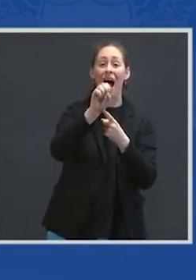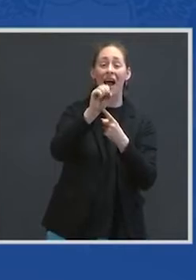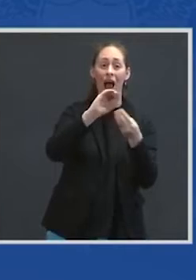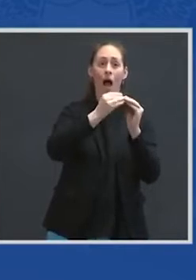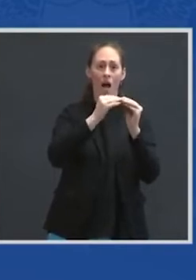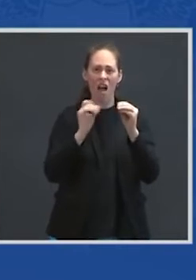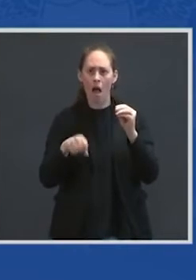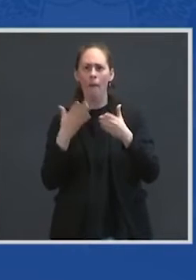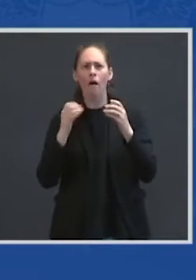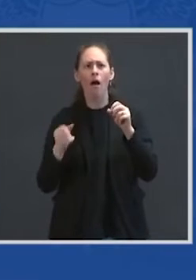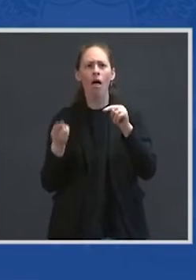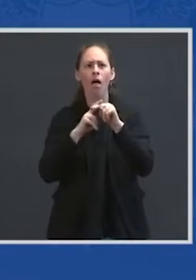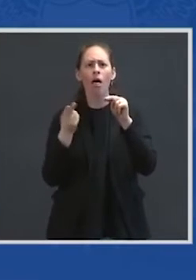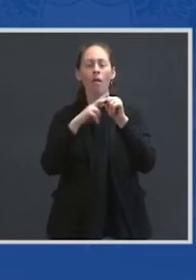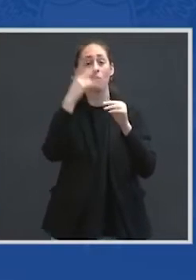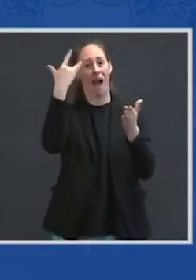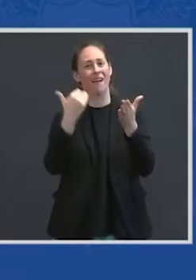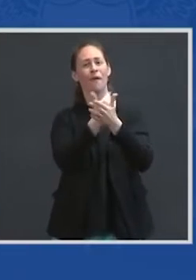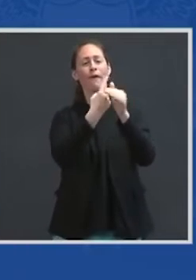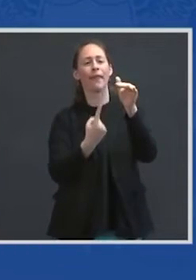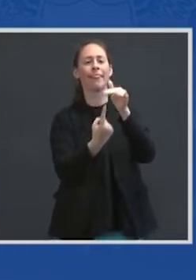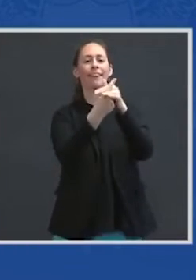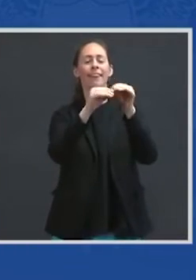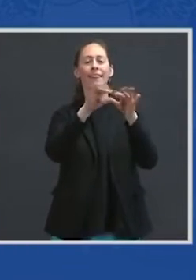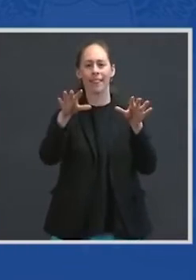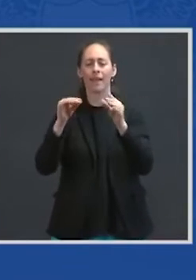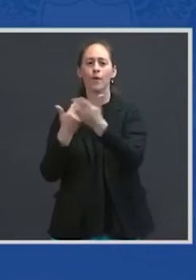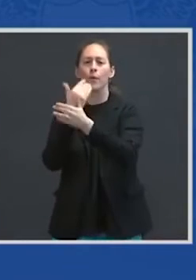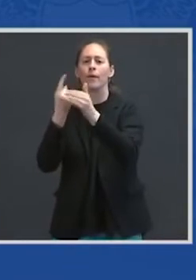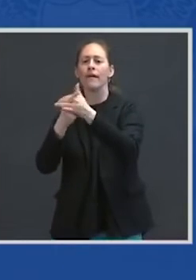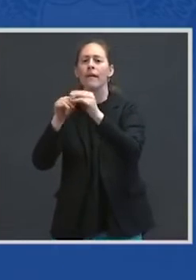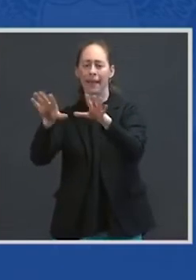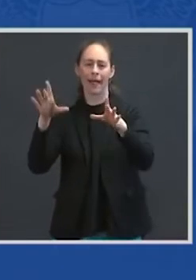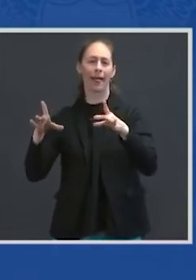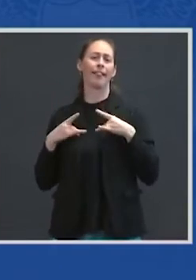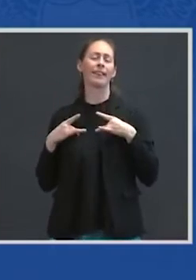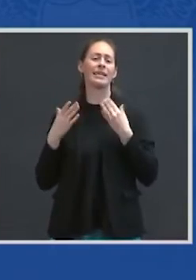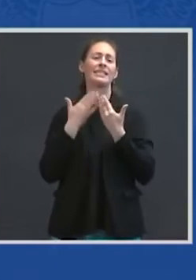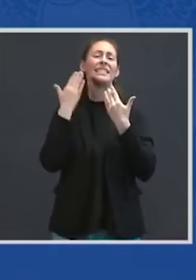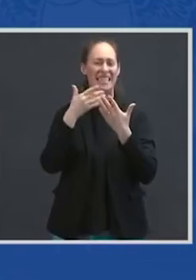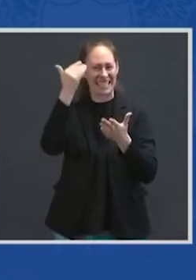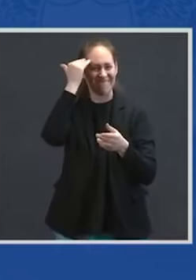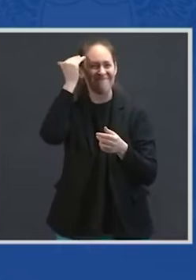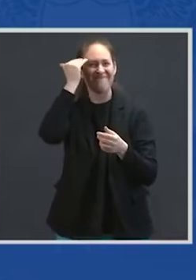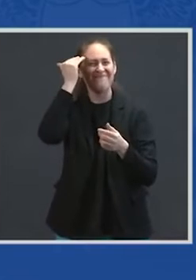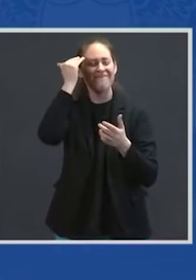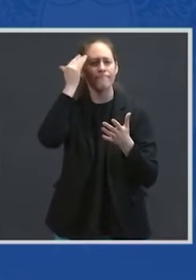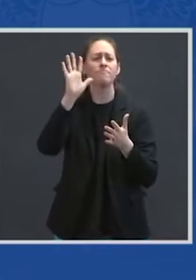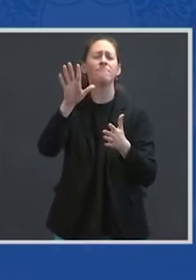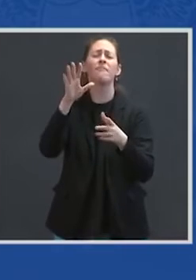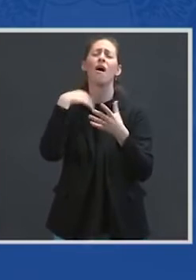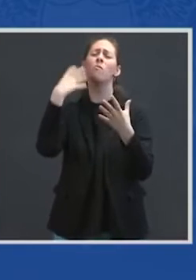a aumentar con la aparición de nuevas variantes a medida que surjan así que quiero dejar algo muy claro que este no es un momento para